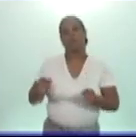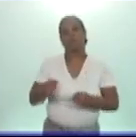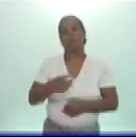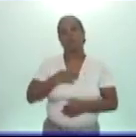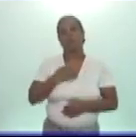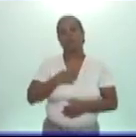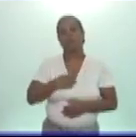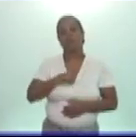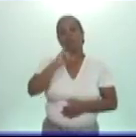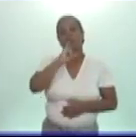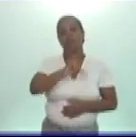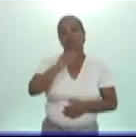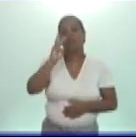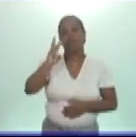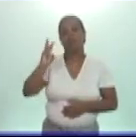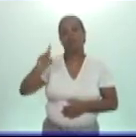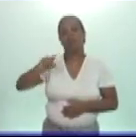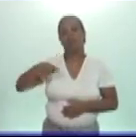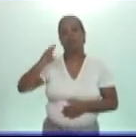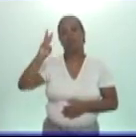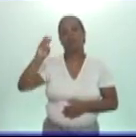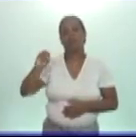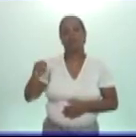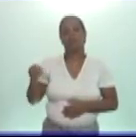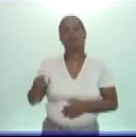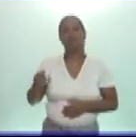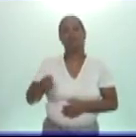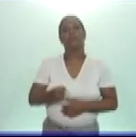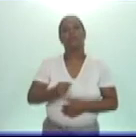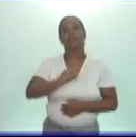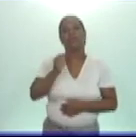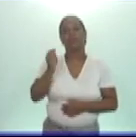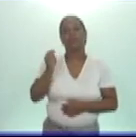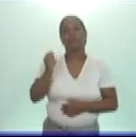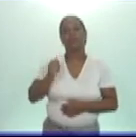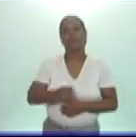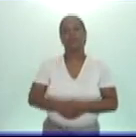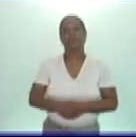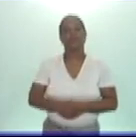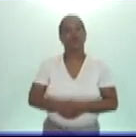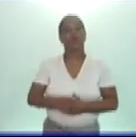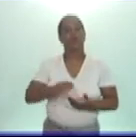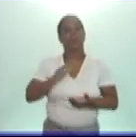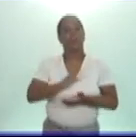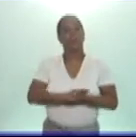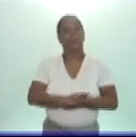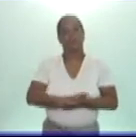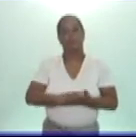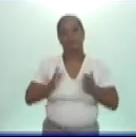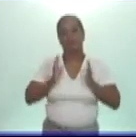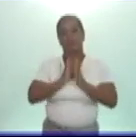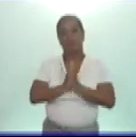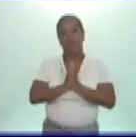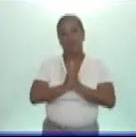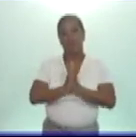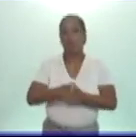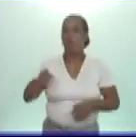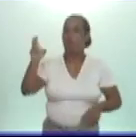los 633 pesos con 30 centavos. Por favor, revisen aquí. Es